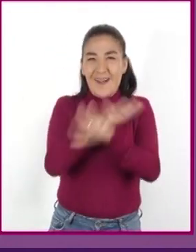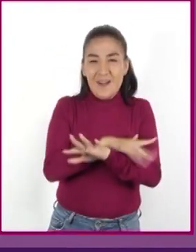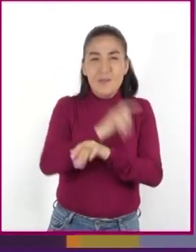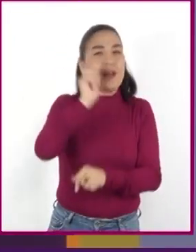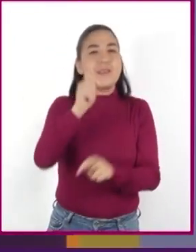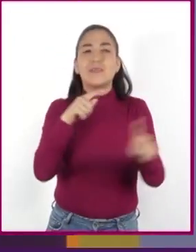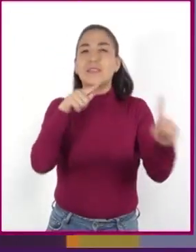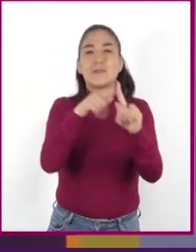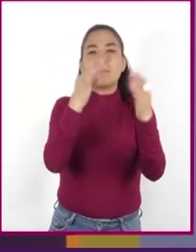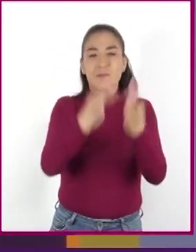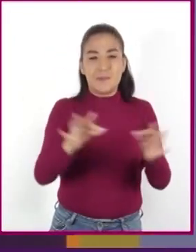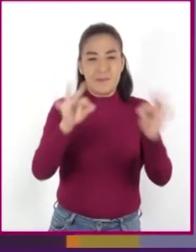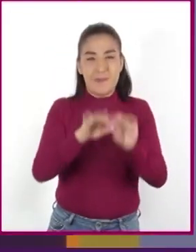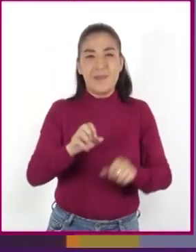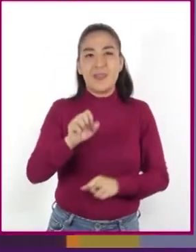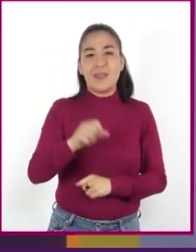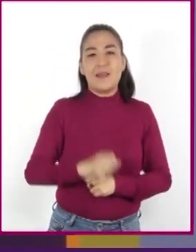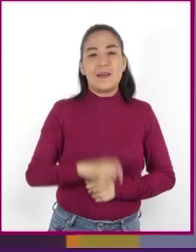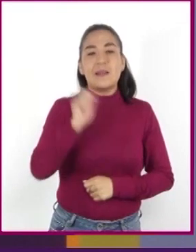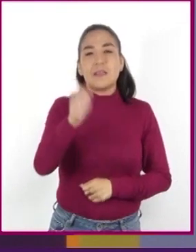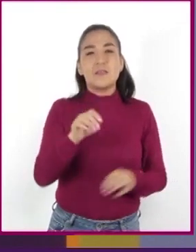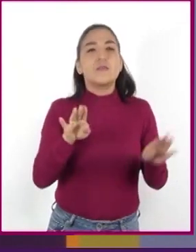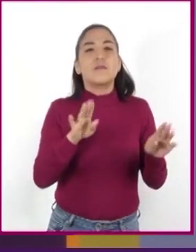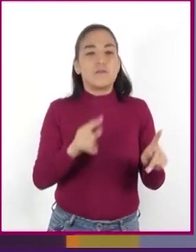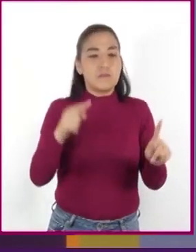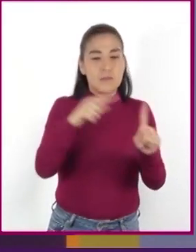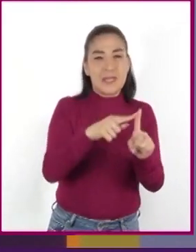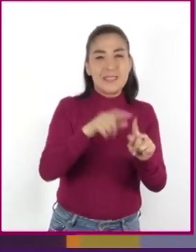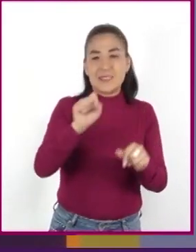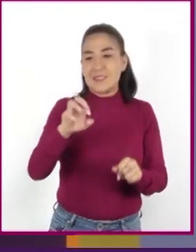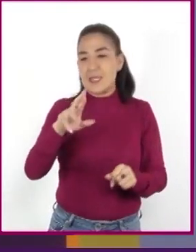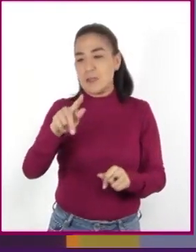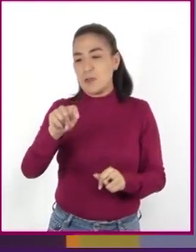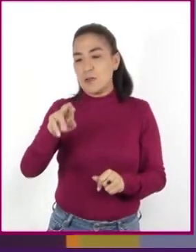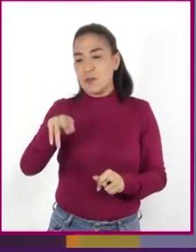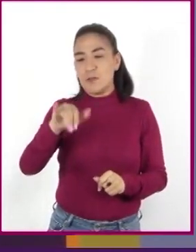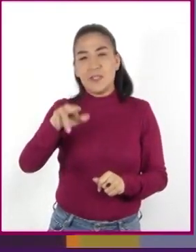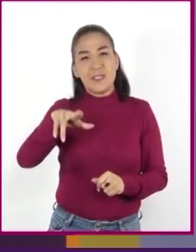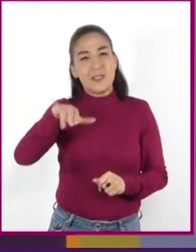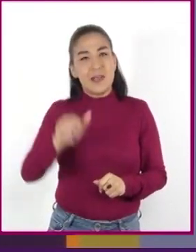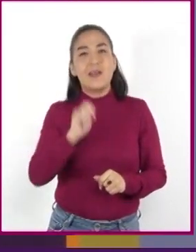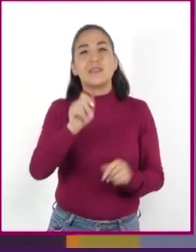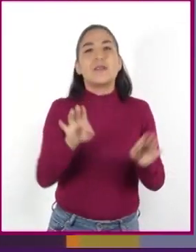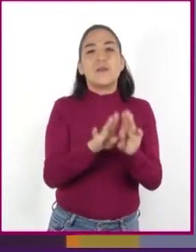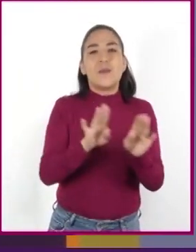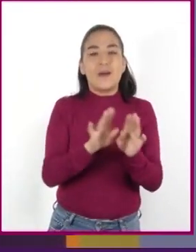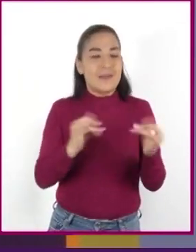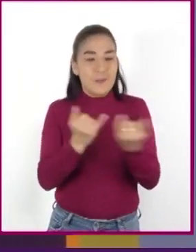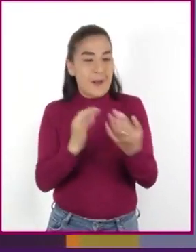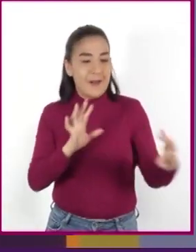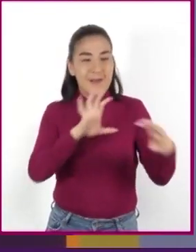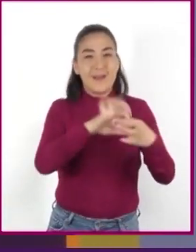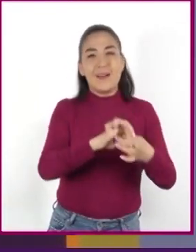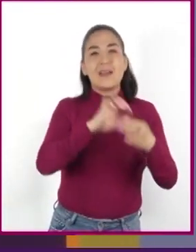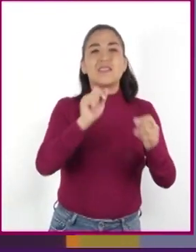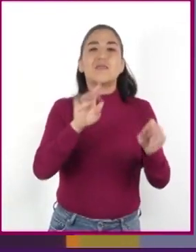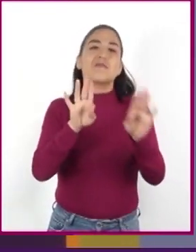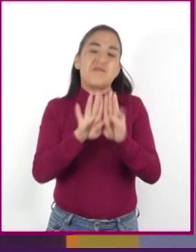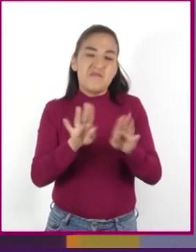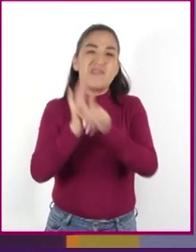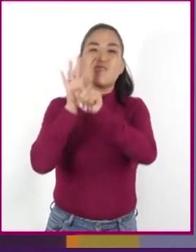encontramos serotonina. Se asocia con el bienestar, por ello está estrechamente relacionado con la